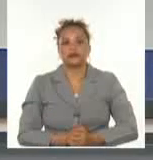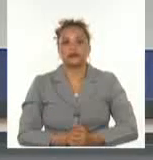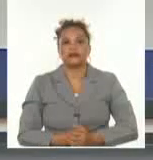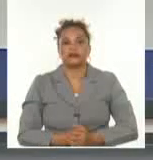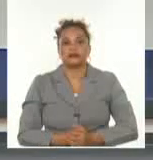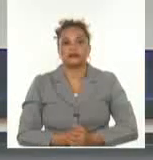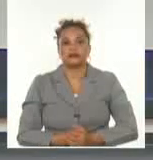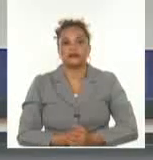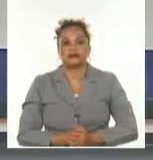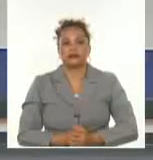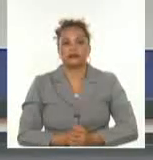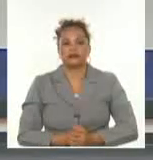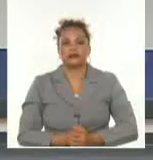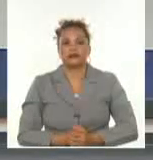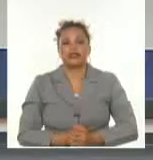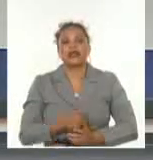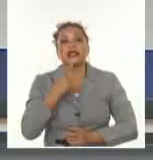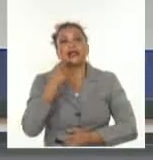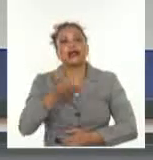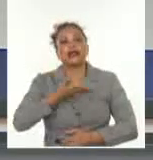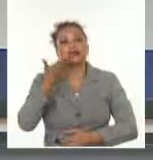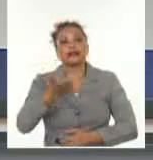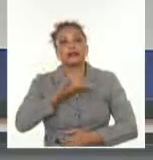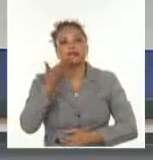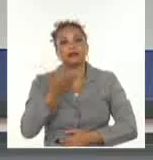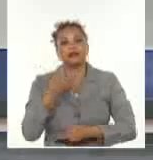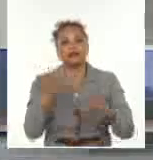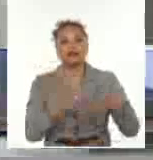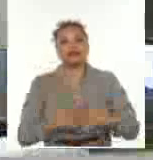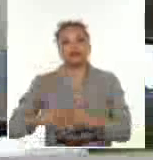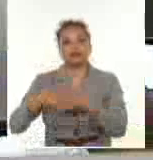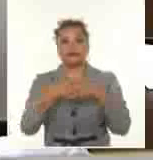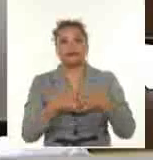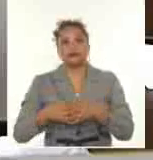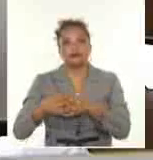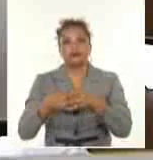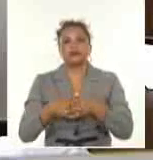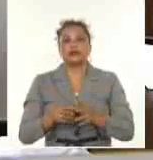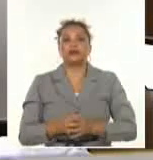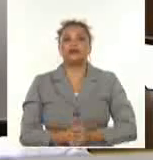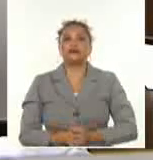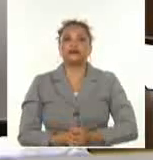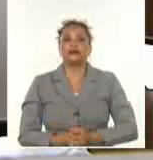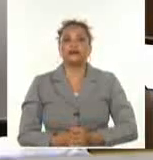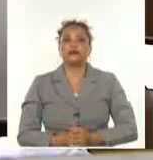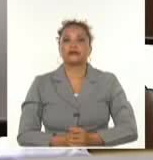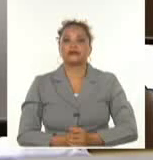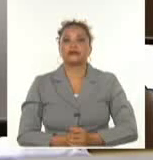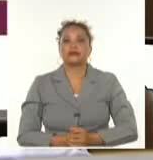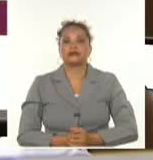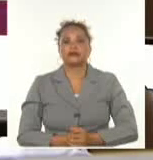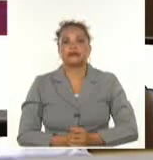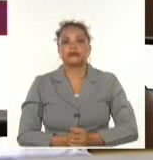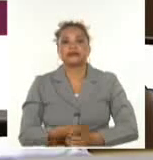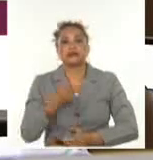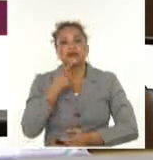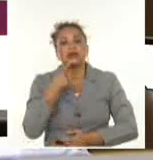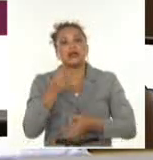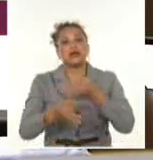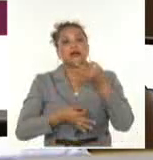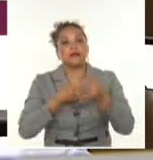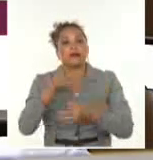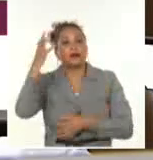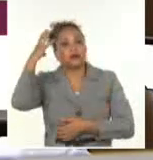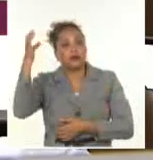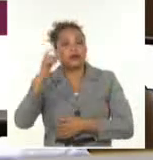las múltiples declaraciones que reclaman a Estados Unidos poner fin a esa injusta designación emitidas por gobiernos de